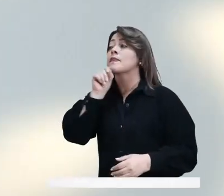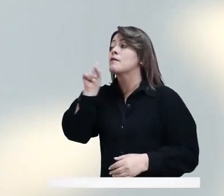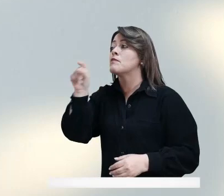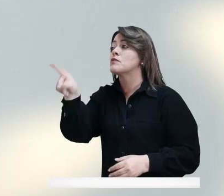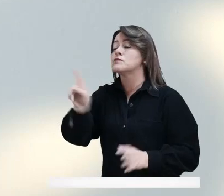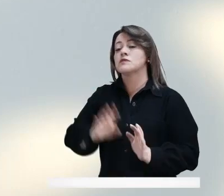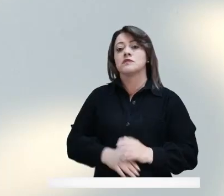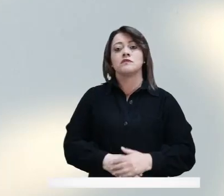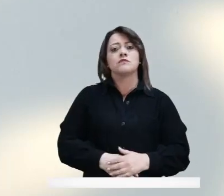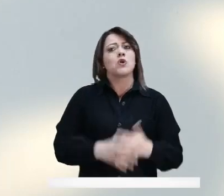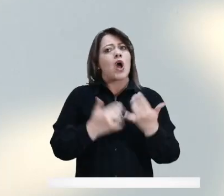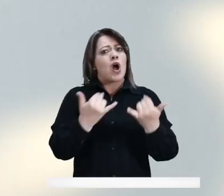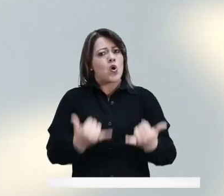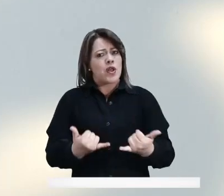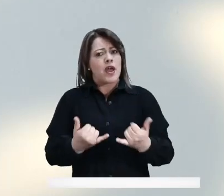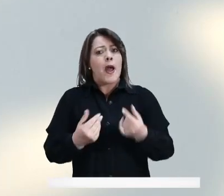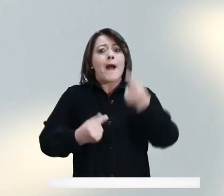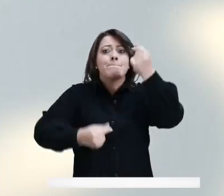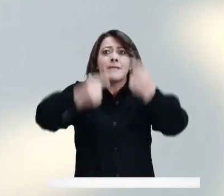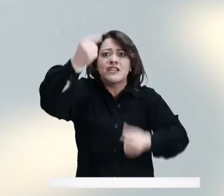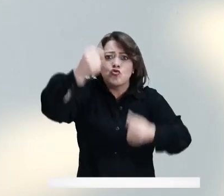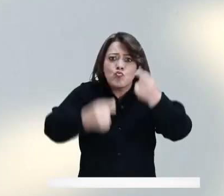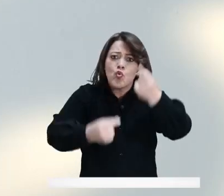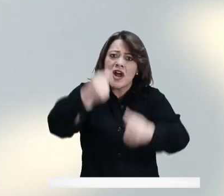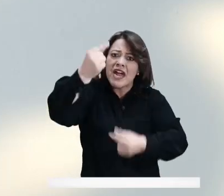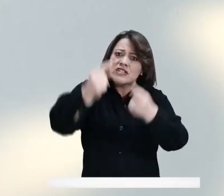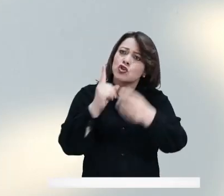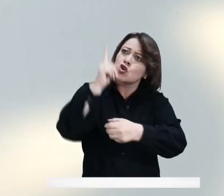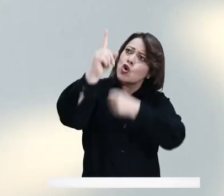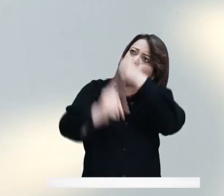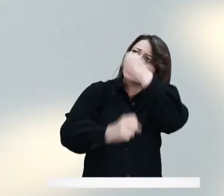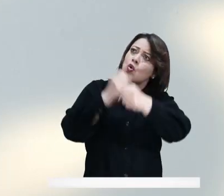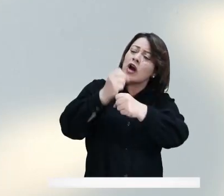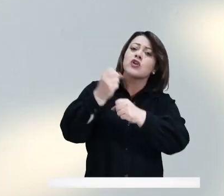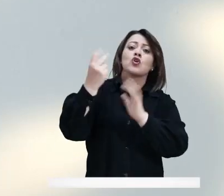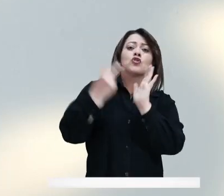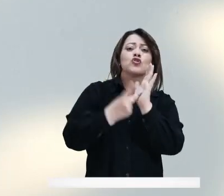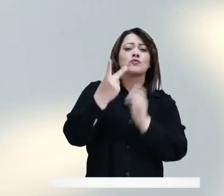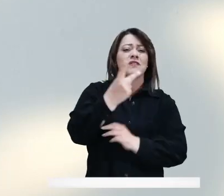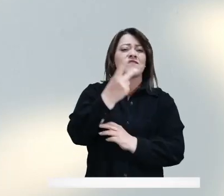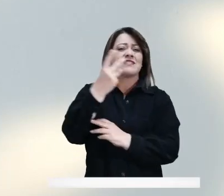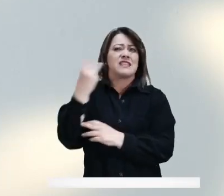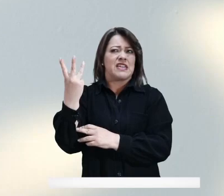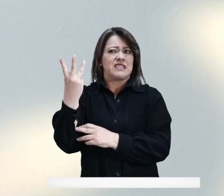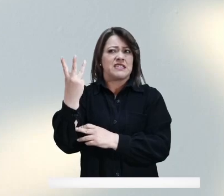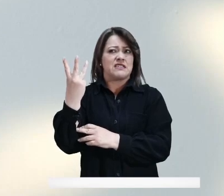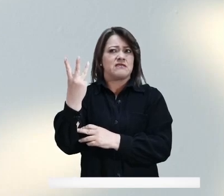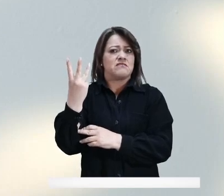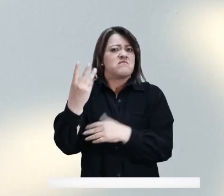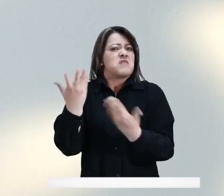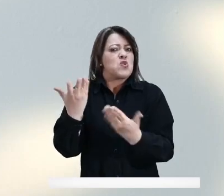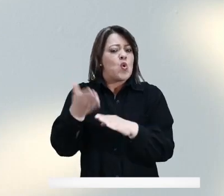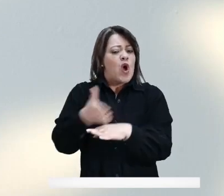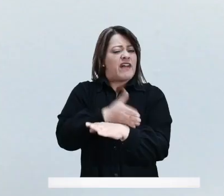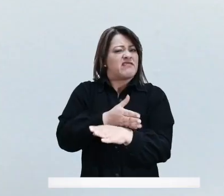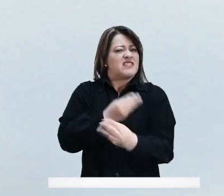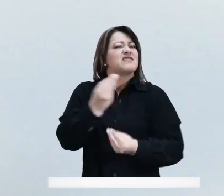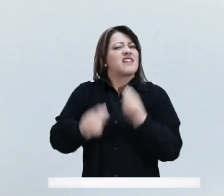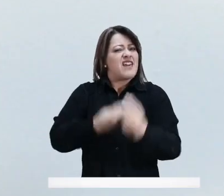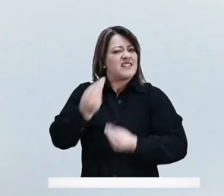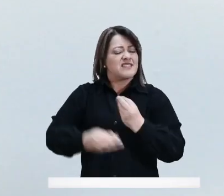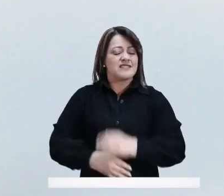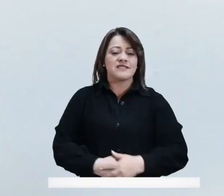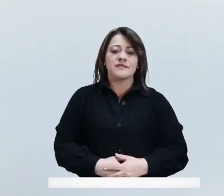Andrés, y si se está hablando en este momento de esos presupuestos, proyectando lo que vendría para el año 2023, ¿qué se está pensando hacer?